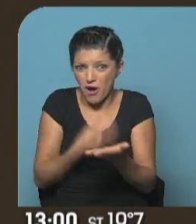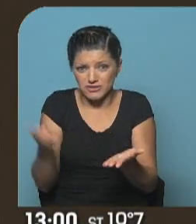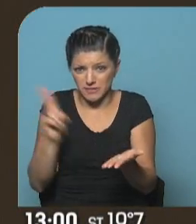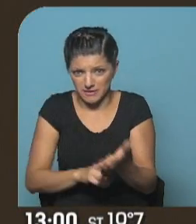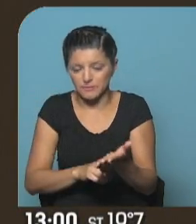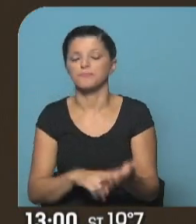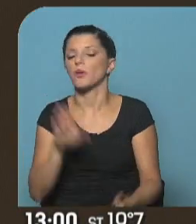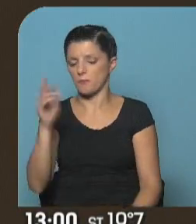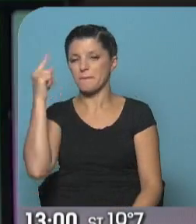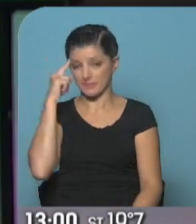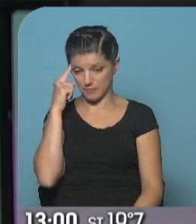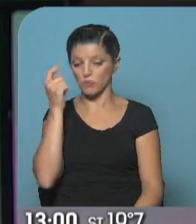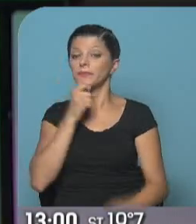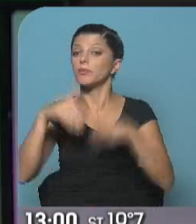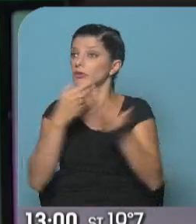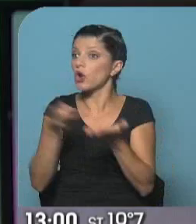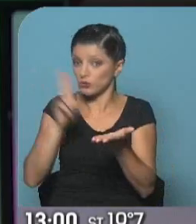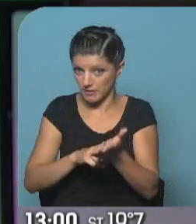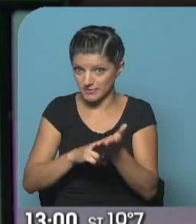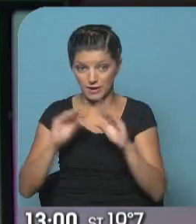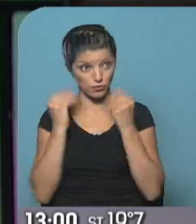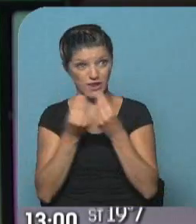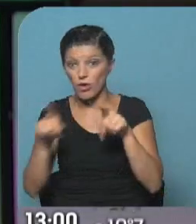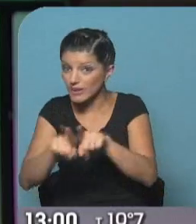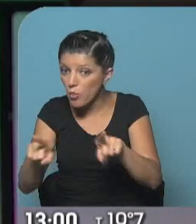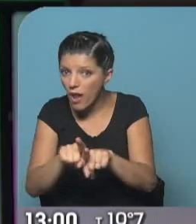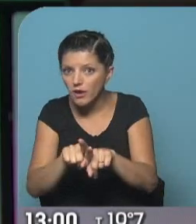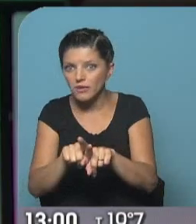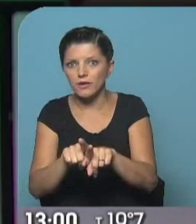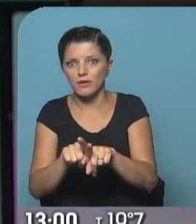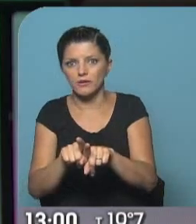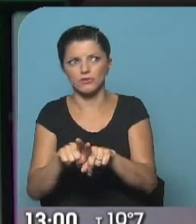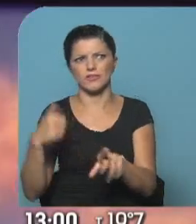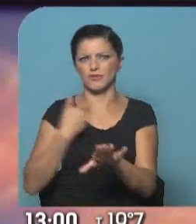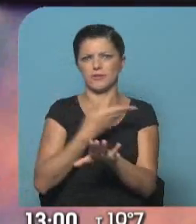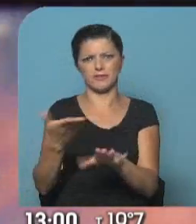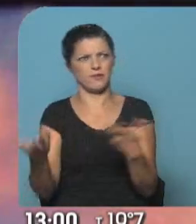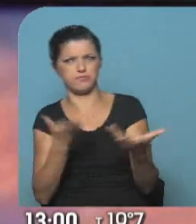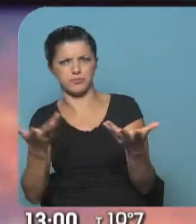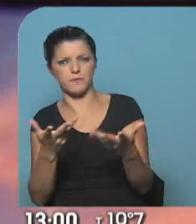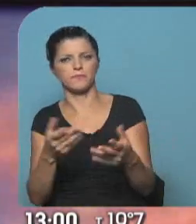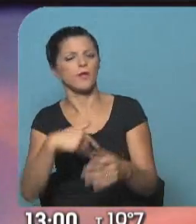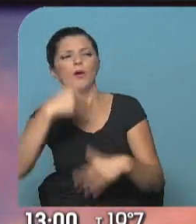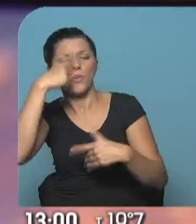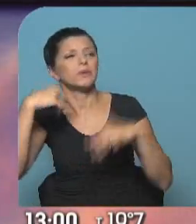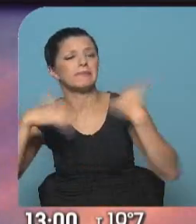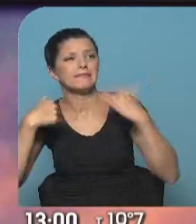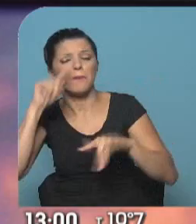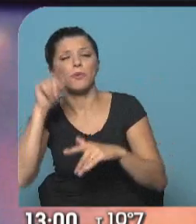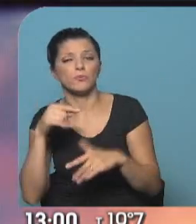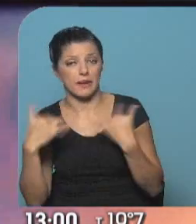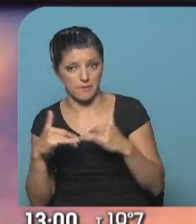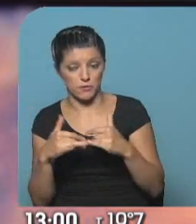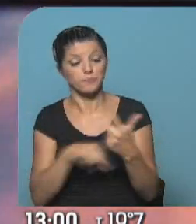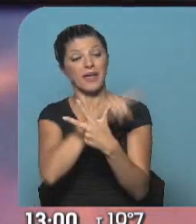votar otra vez igual, le van a decir de vuelta al elector alemán, se siguen equivocando, ¿no? Bueno, entonces, te hago esta última pregunta muy rapidísimo. De